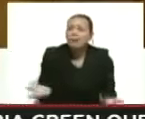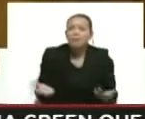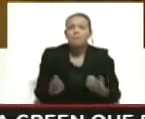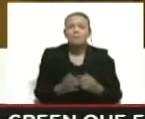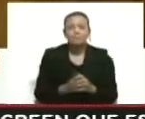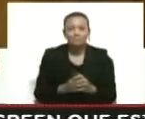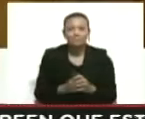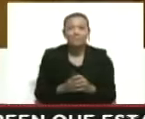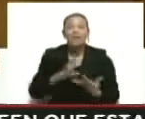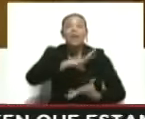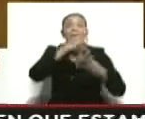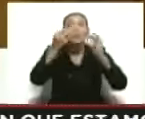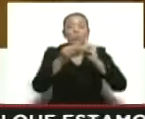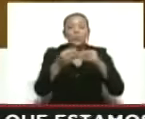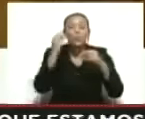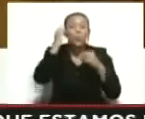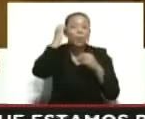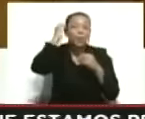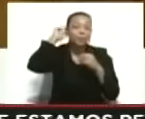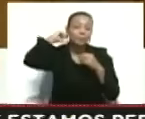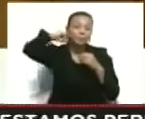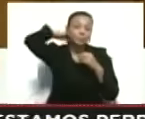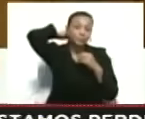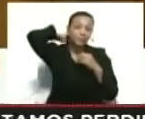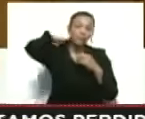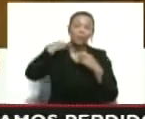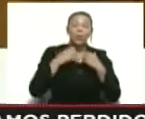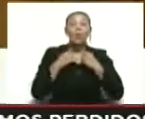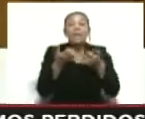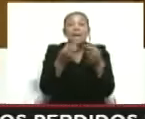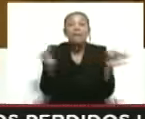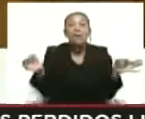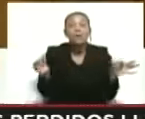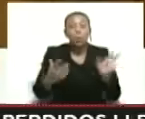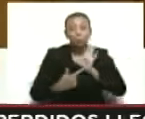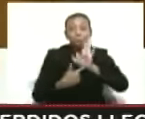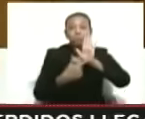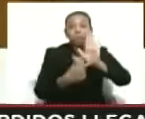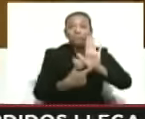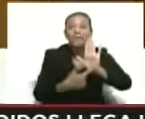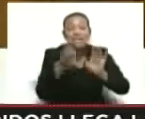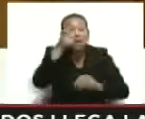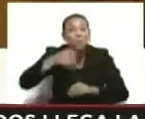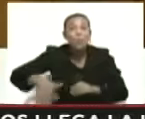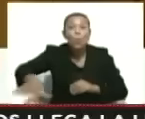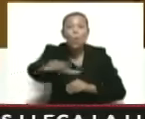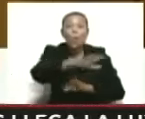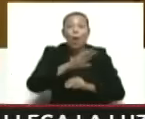que concluyó con una extraordinaria manifestación del pueblo de